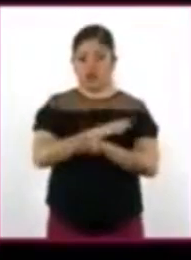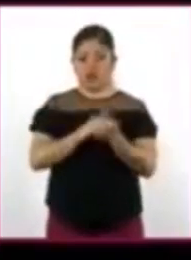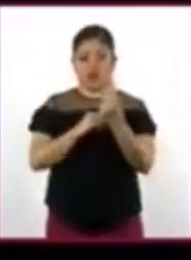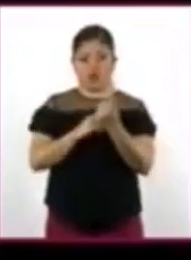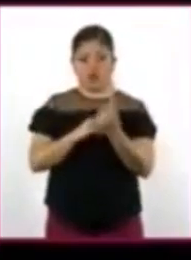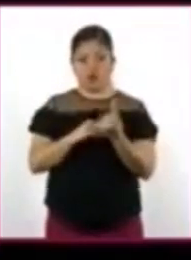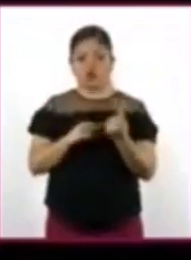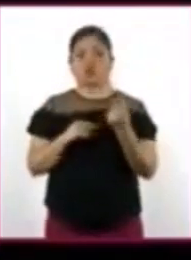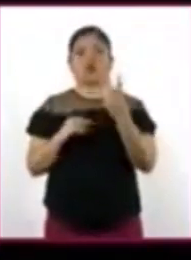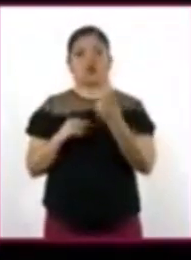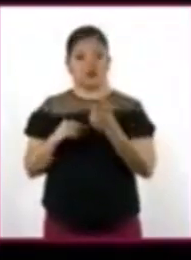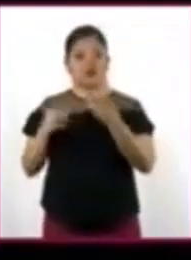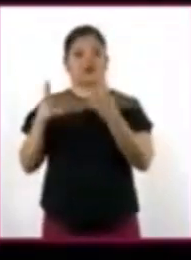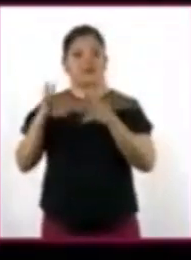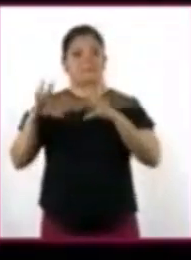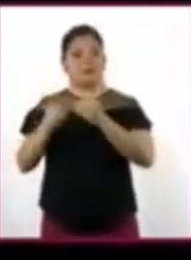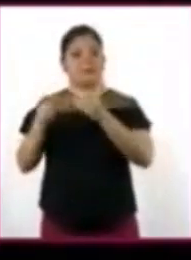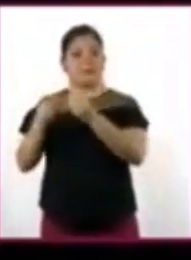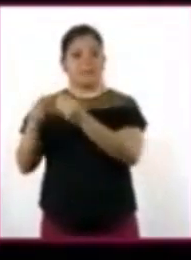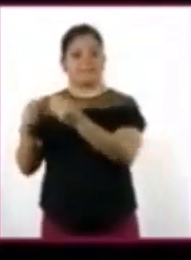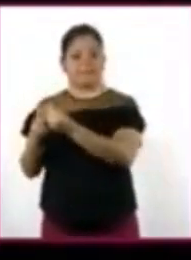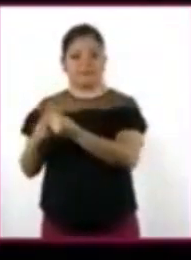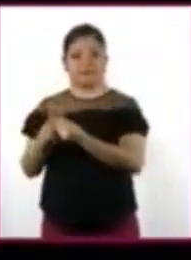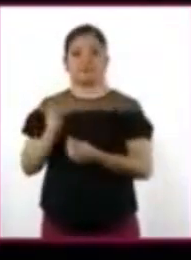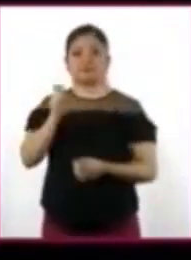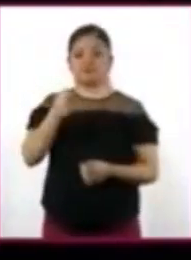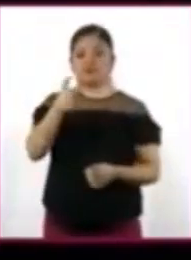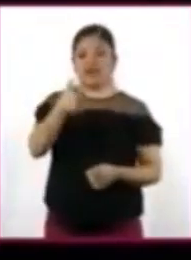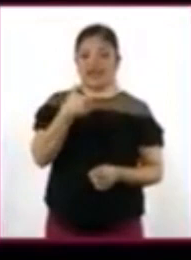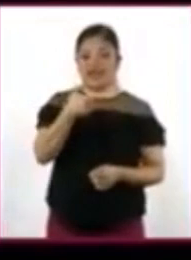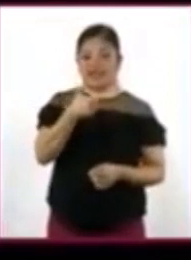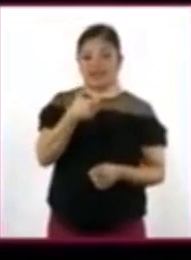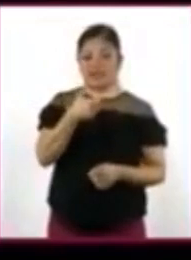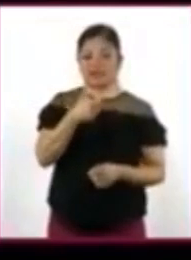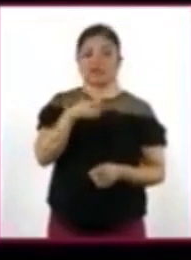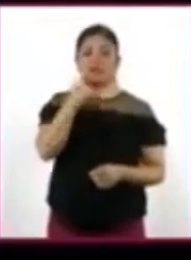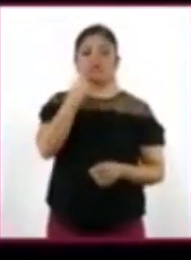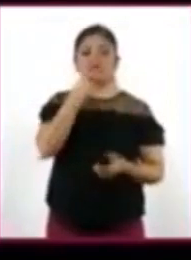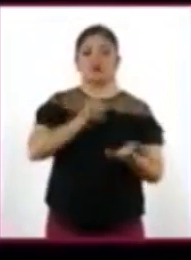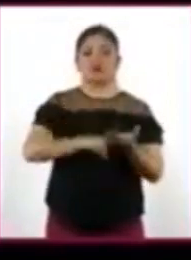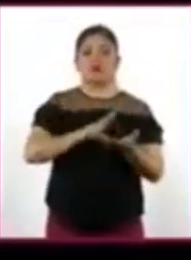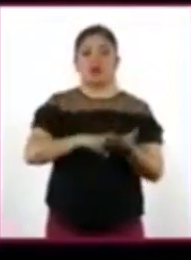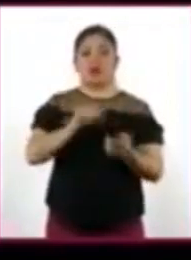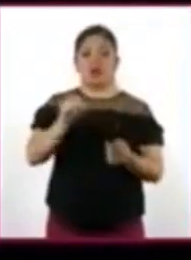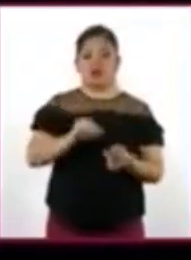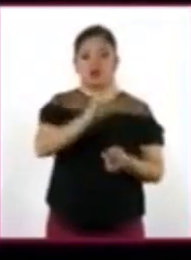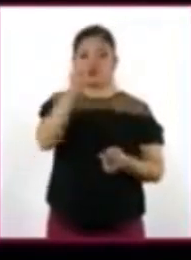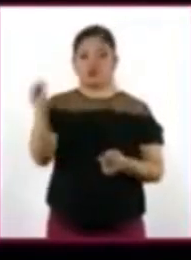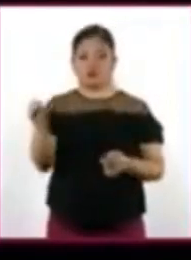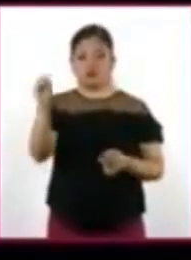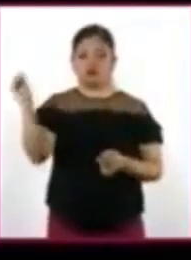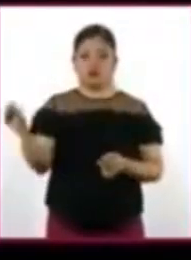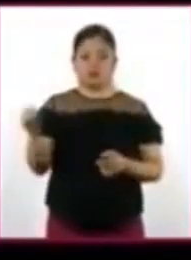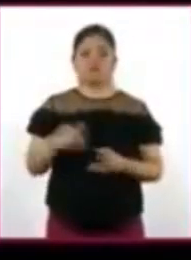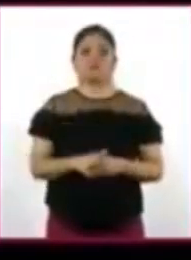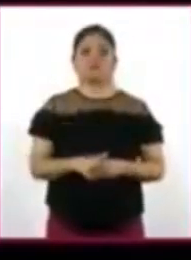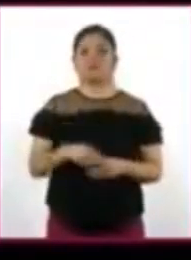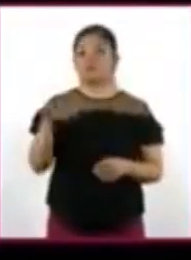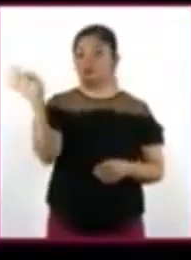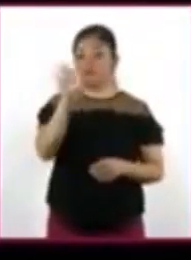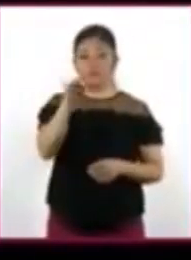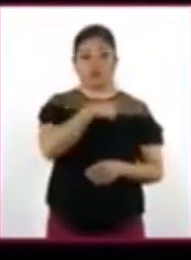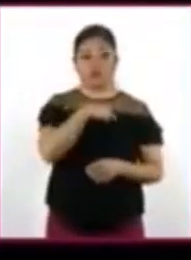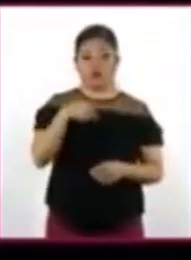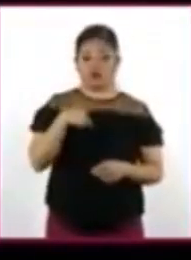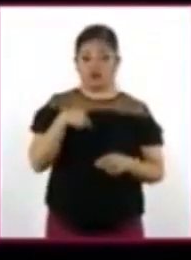uno a otro entre la cantidad de x que vamos a cambiar de un valor a otro. ¿Qué quiere decir esto? Si nosotros